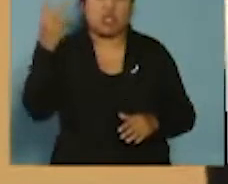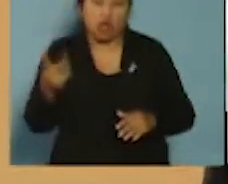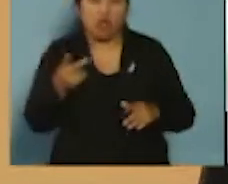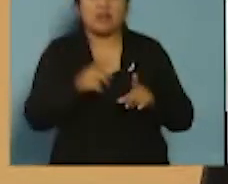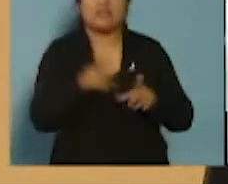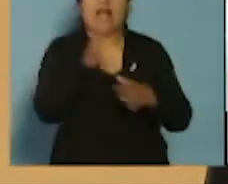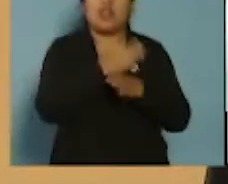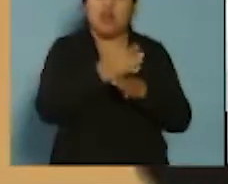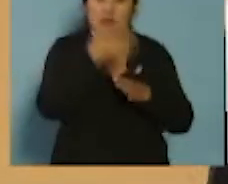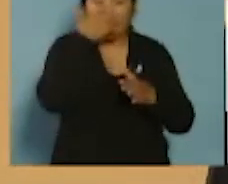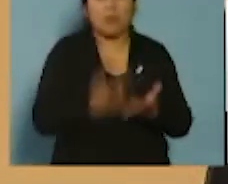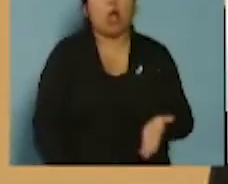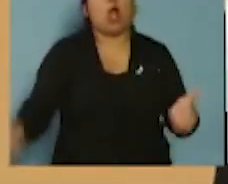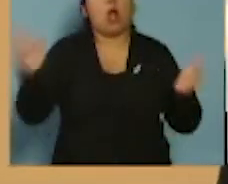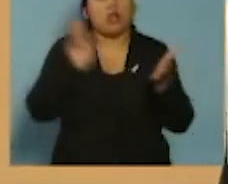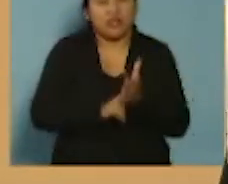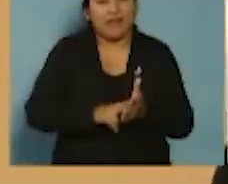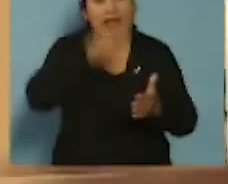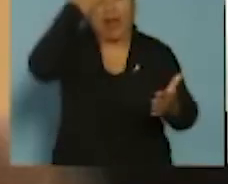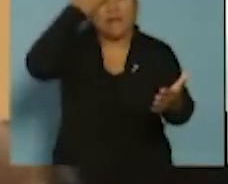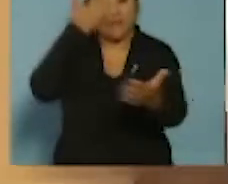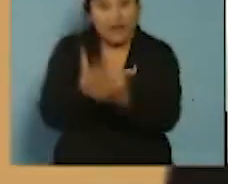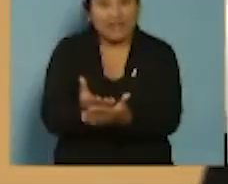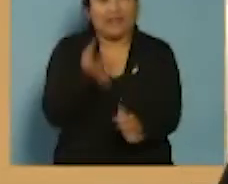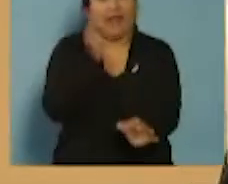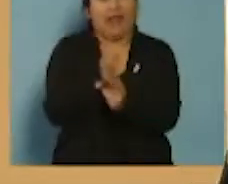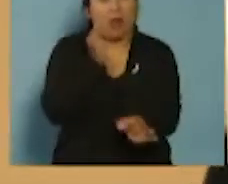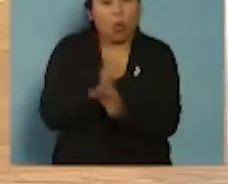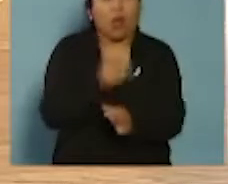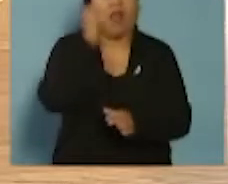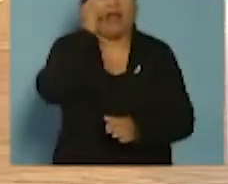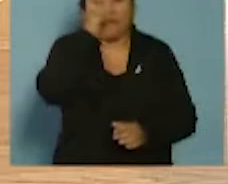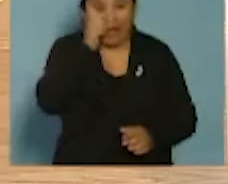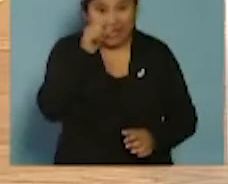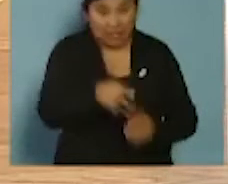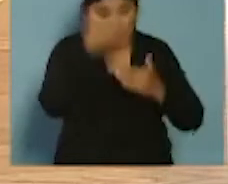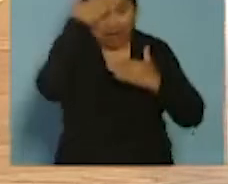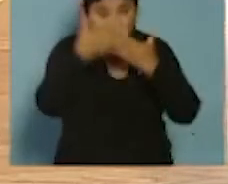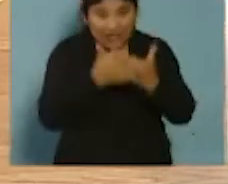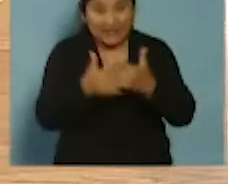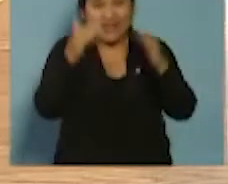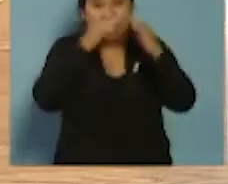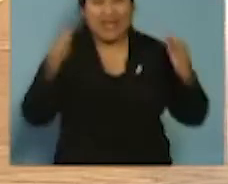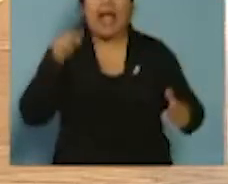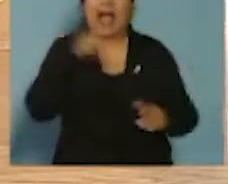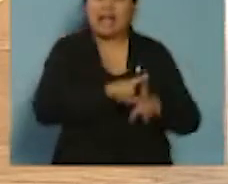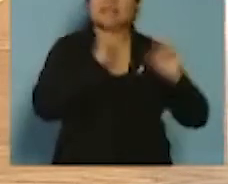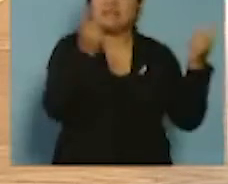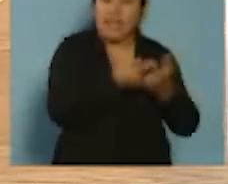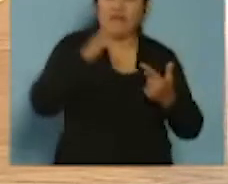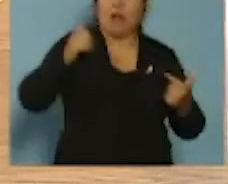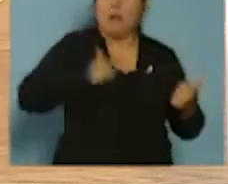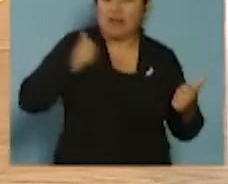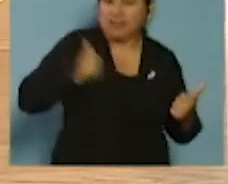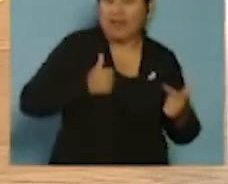ahí frente a la escuela manuel belgrano donde estaba el cuartel general la caballeriza y éste y